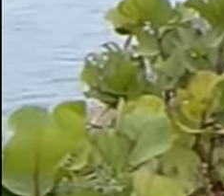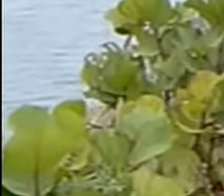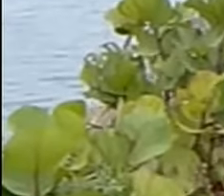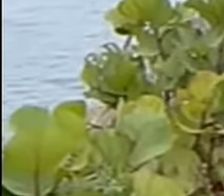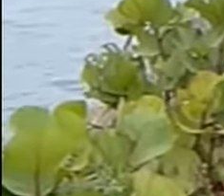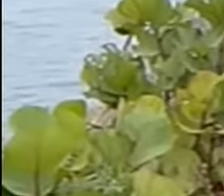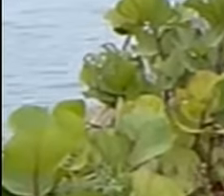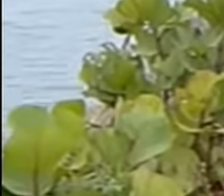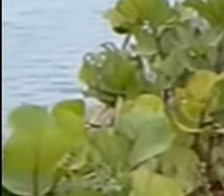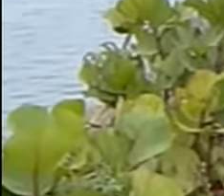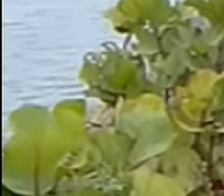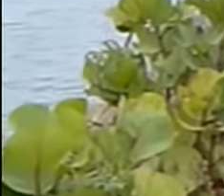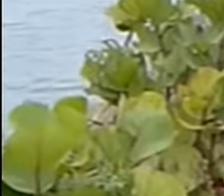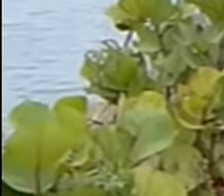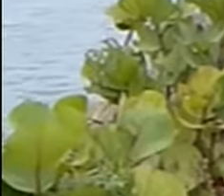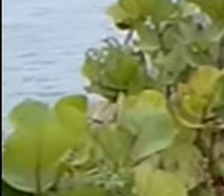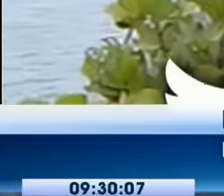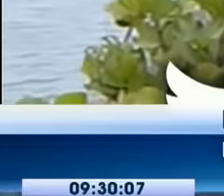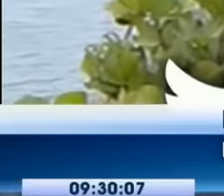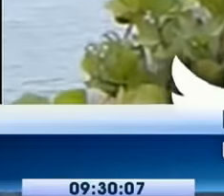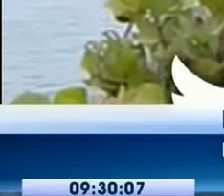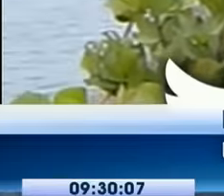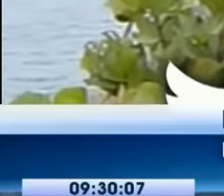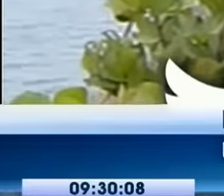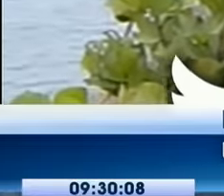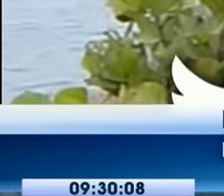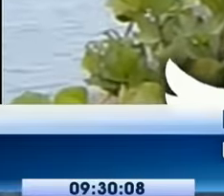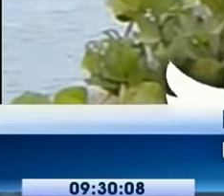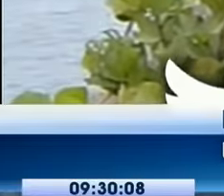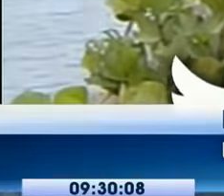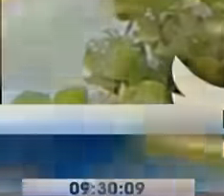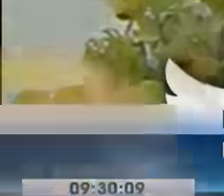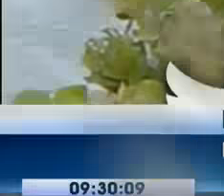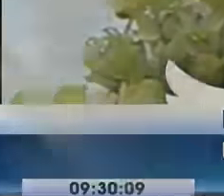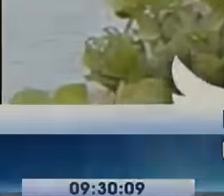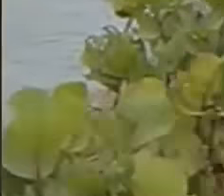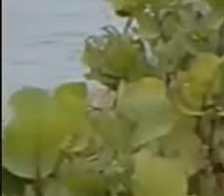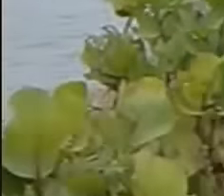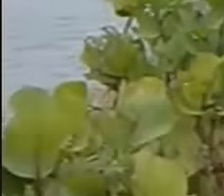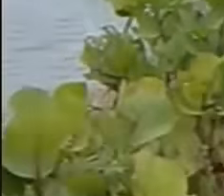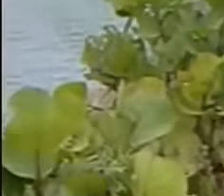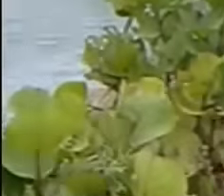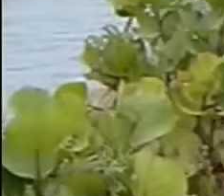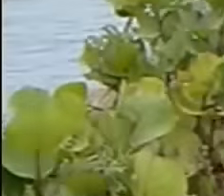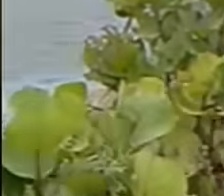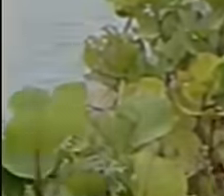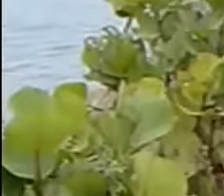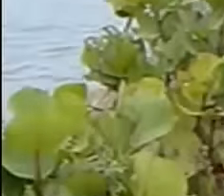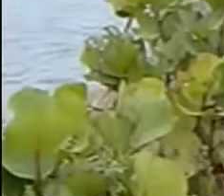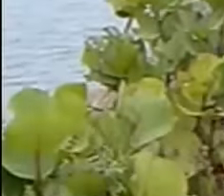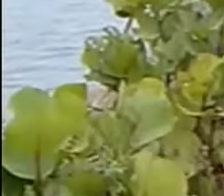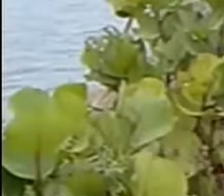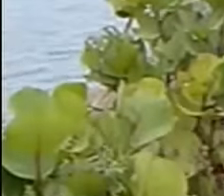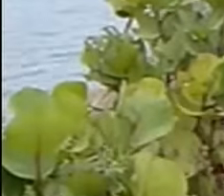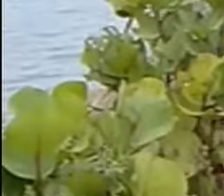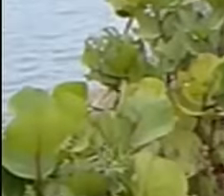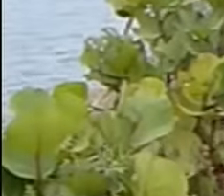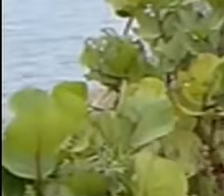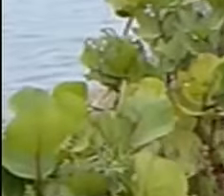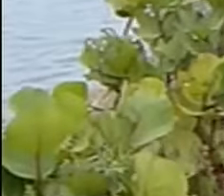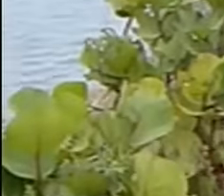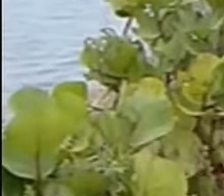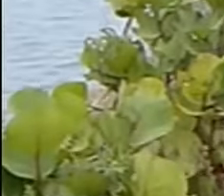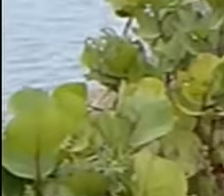@RTS_la noticia, nuestros números de WhatsApp para fotos, videos y mensajes. Por favor, fotos, videos y mensajes. Y también al correo electrónico